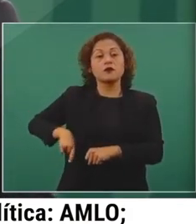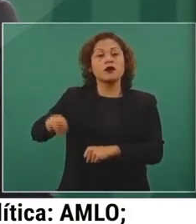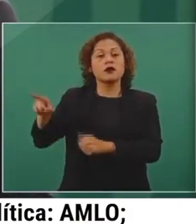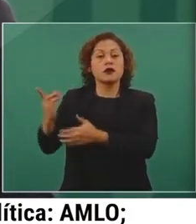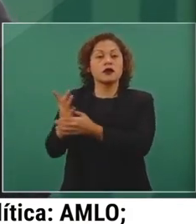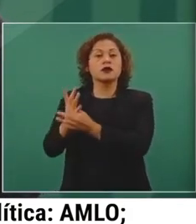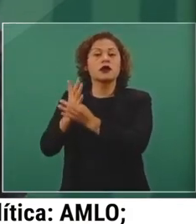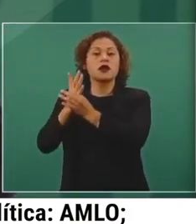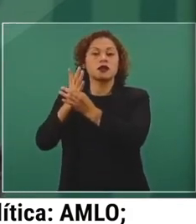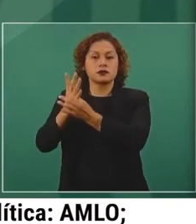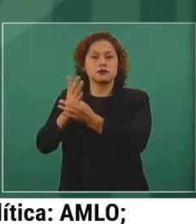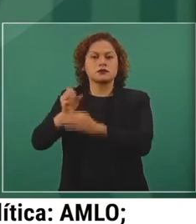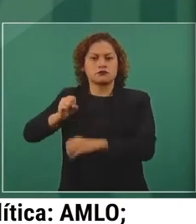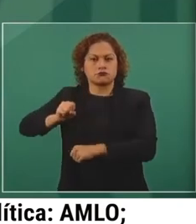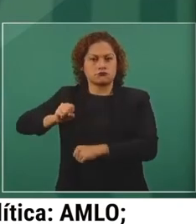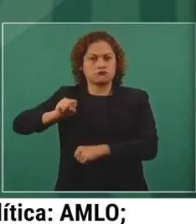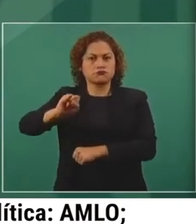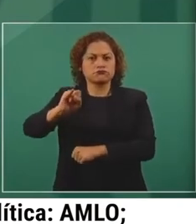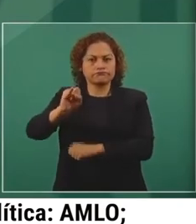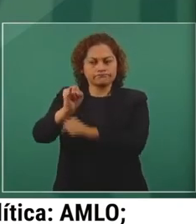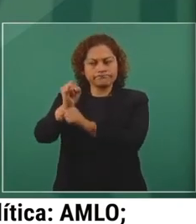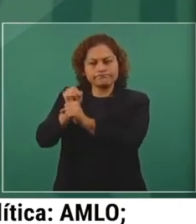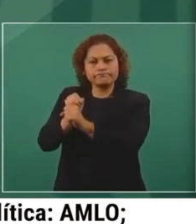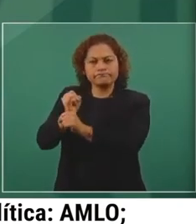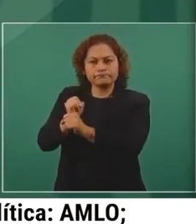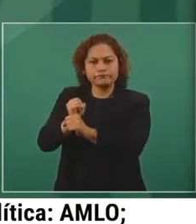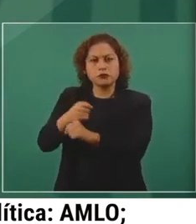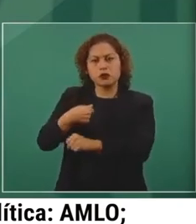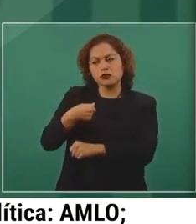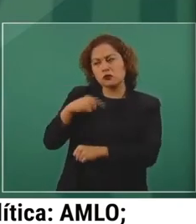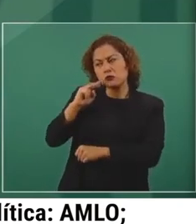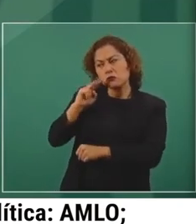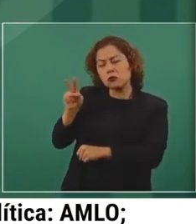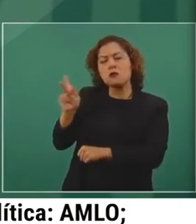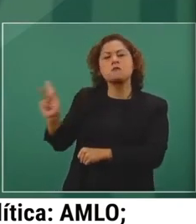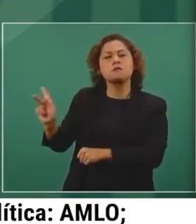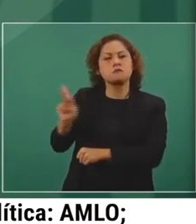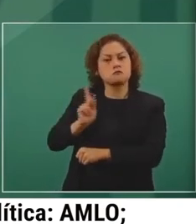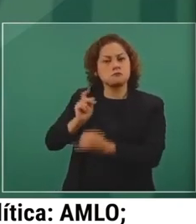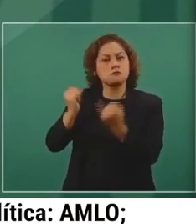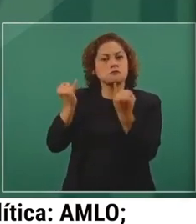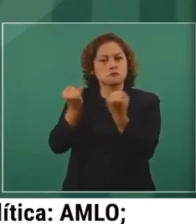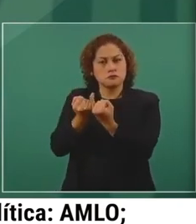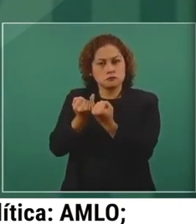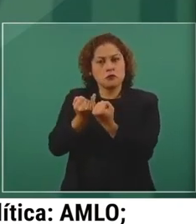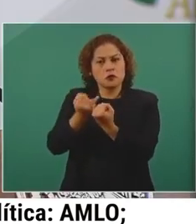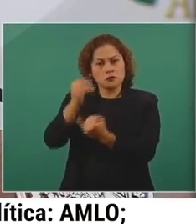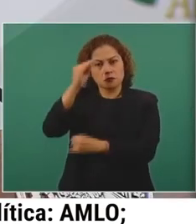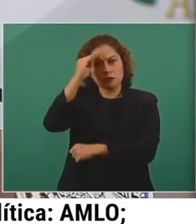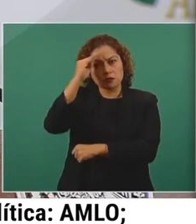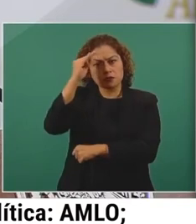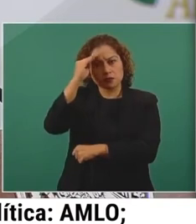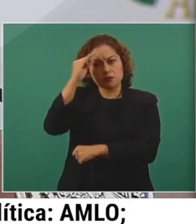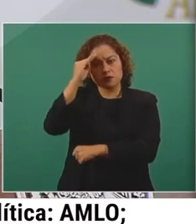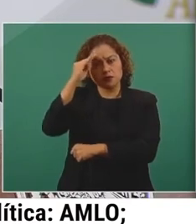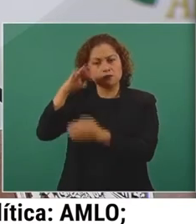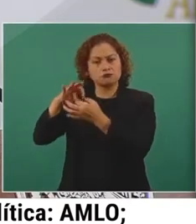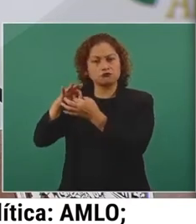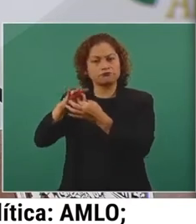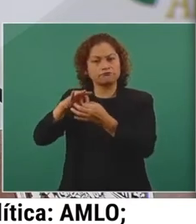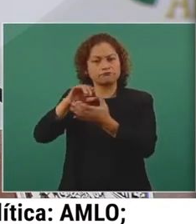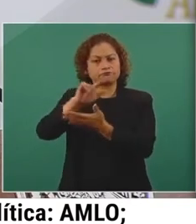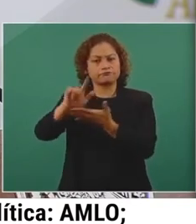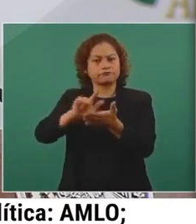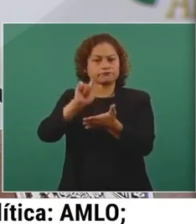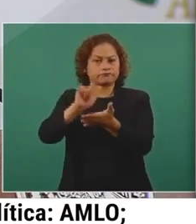lo que causó la caída de un vagón con pasajeros que quedó encallado en forma de V. La tragedia ha tenido implicaciones políticas a un mes de las